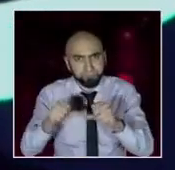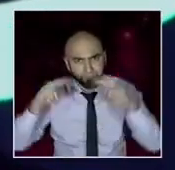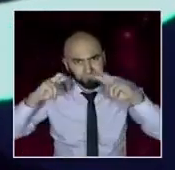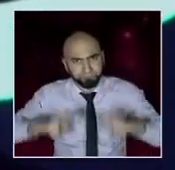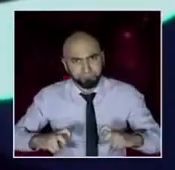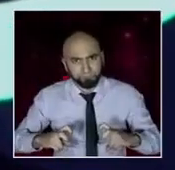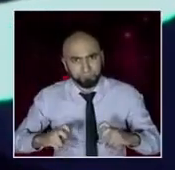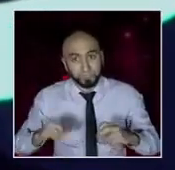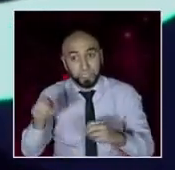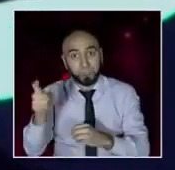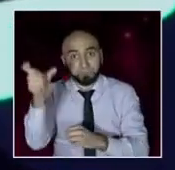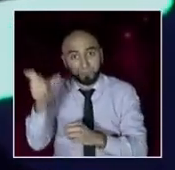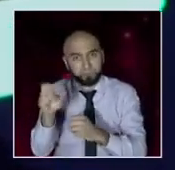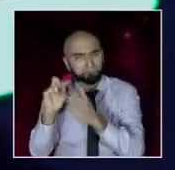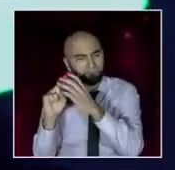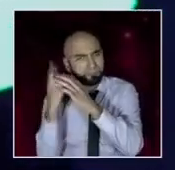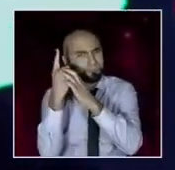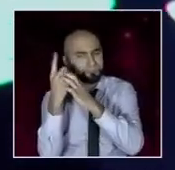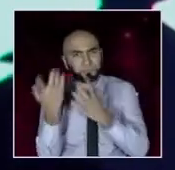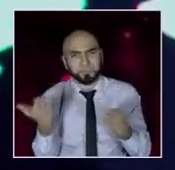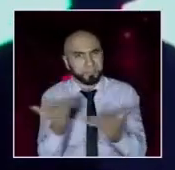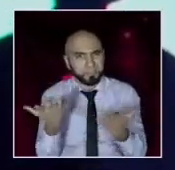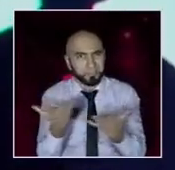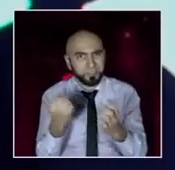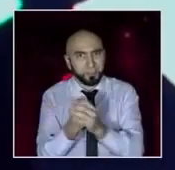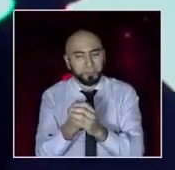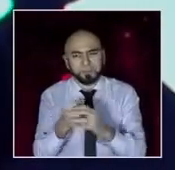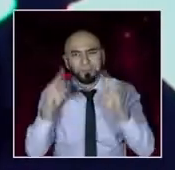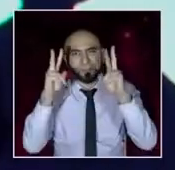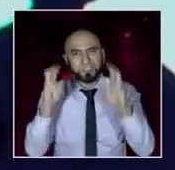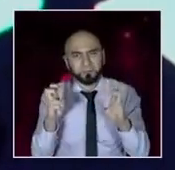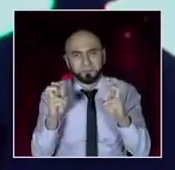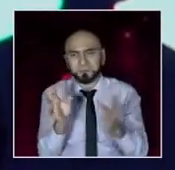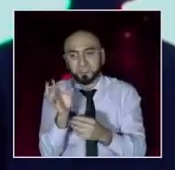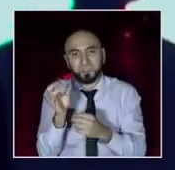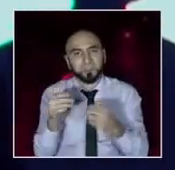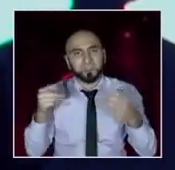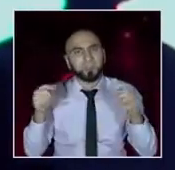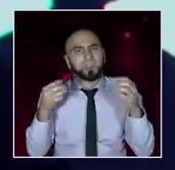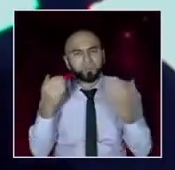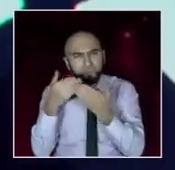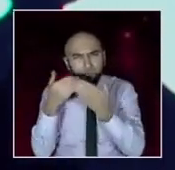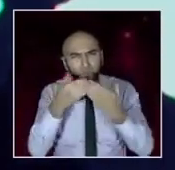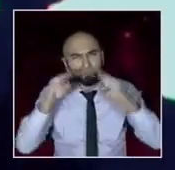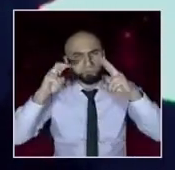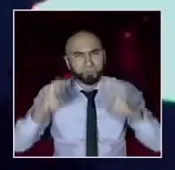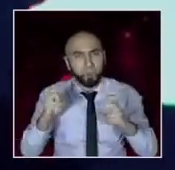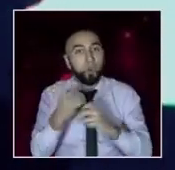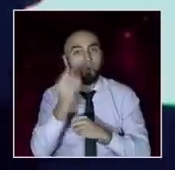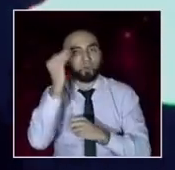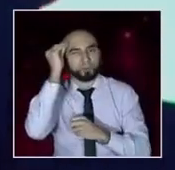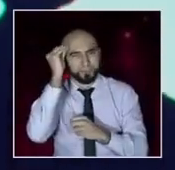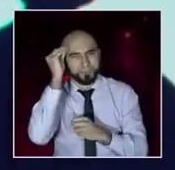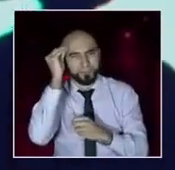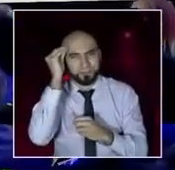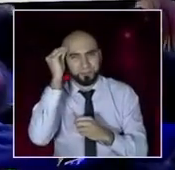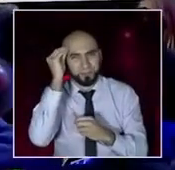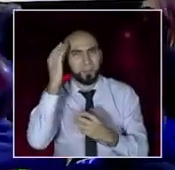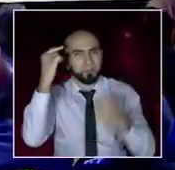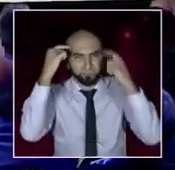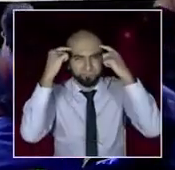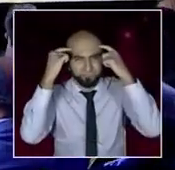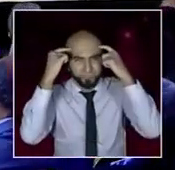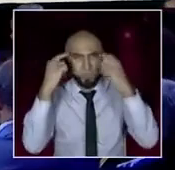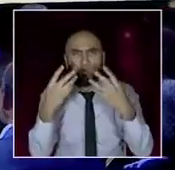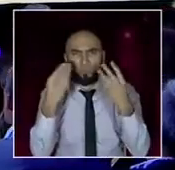área que él llamaba neurofenomenología, y esto es el central estudio de conciencia, y yo pensé que era la forma muy buena de